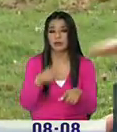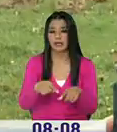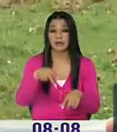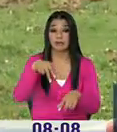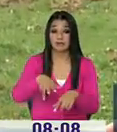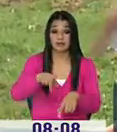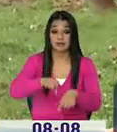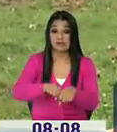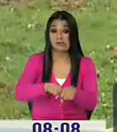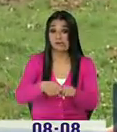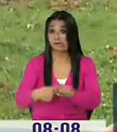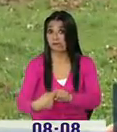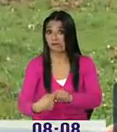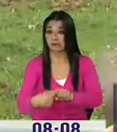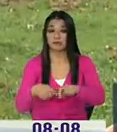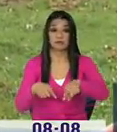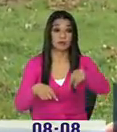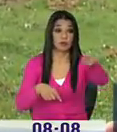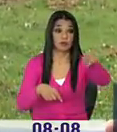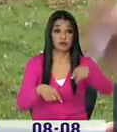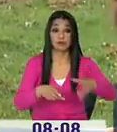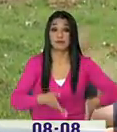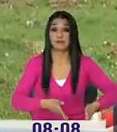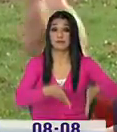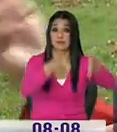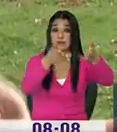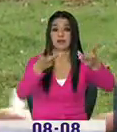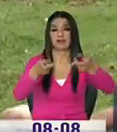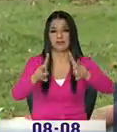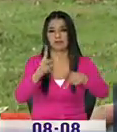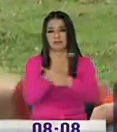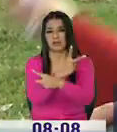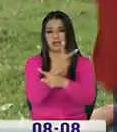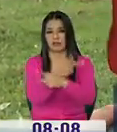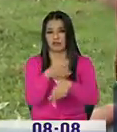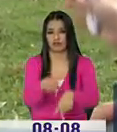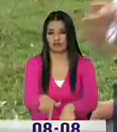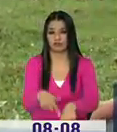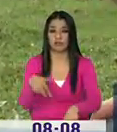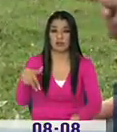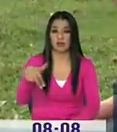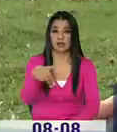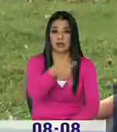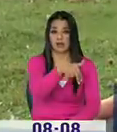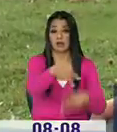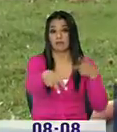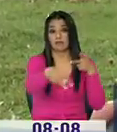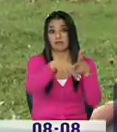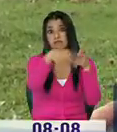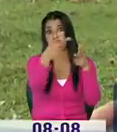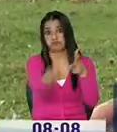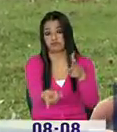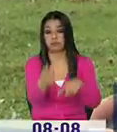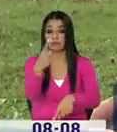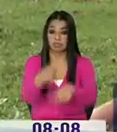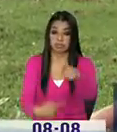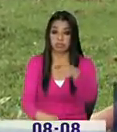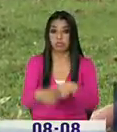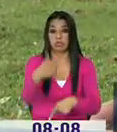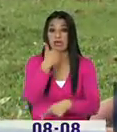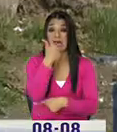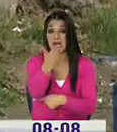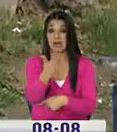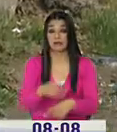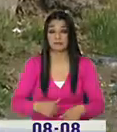usted ve, también hay un paso que va a la otra vía. También, o sea, los chicos pasan y de repente puede que se lastimen ahí porque no tiene buen